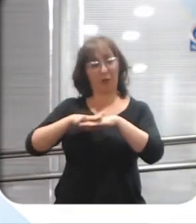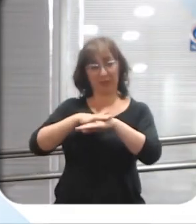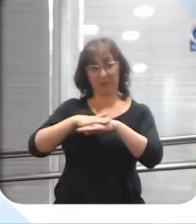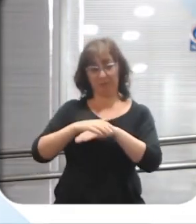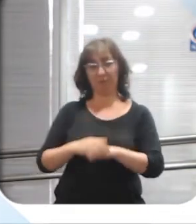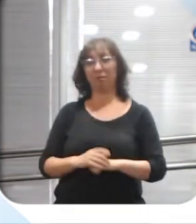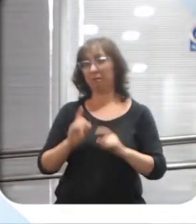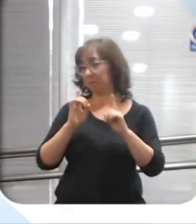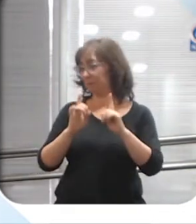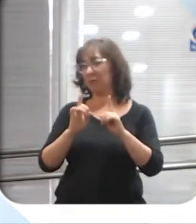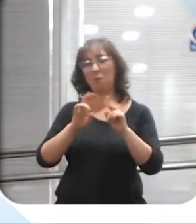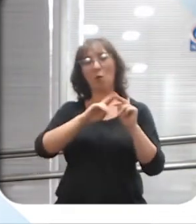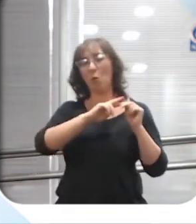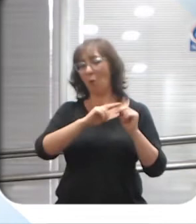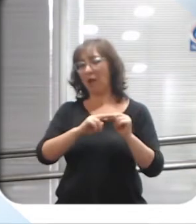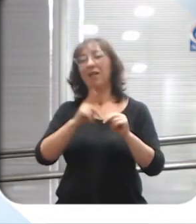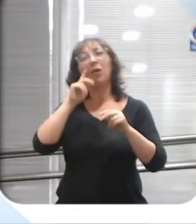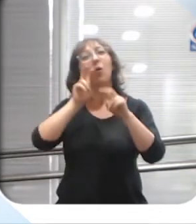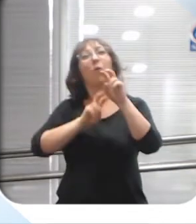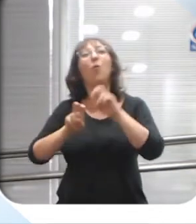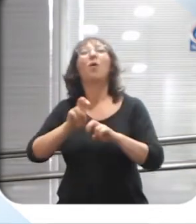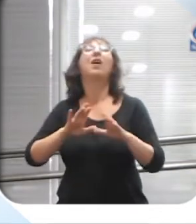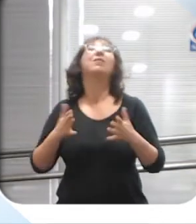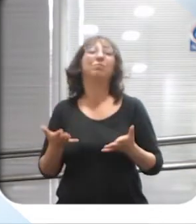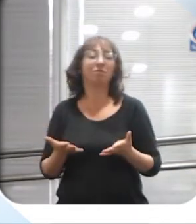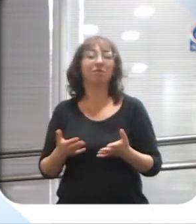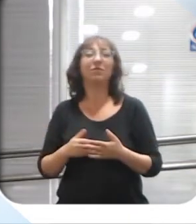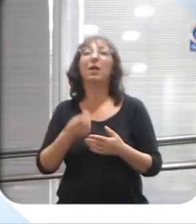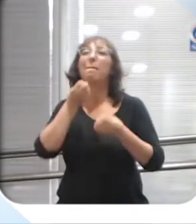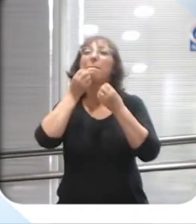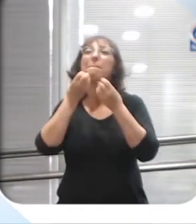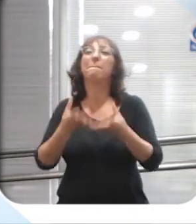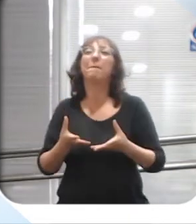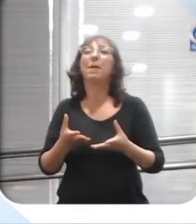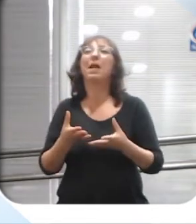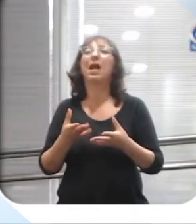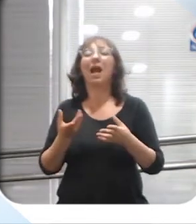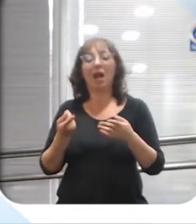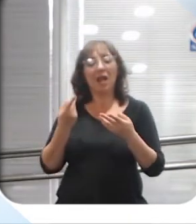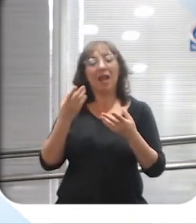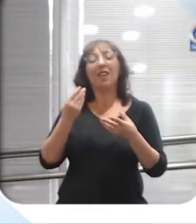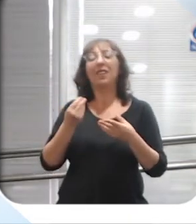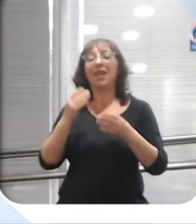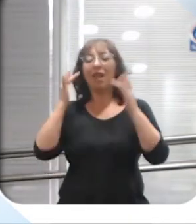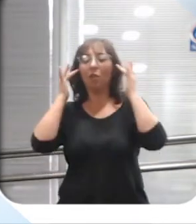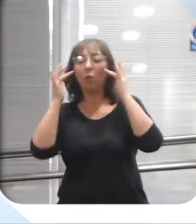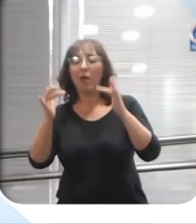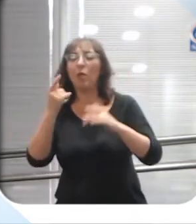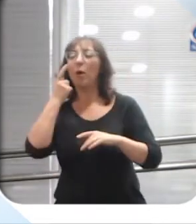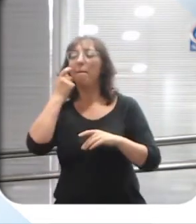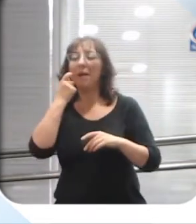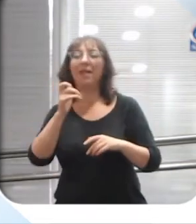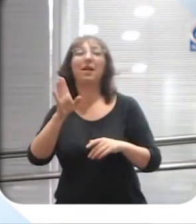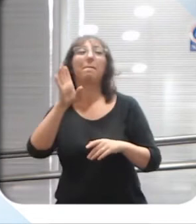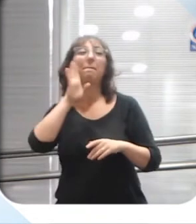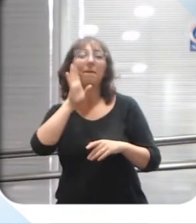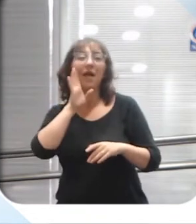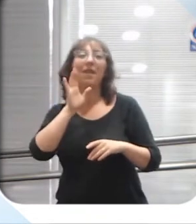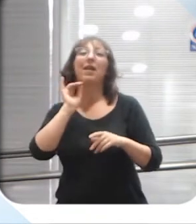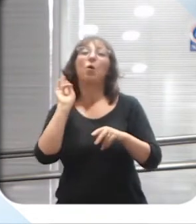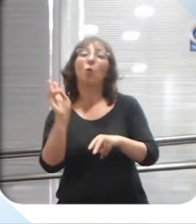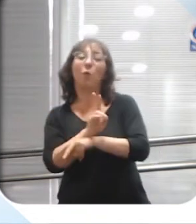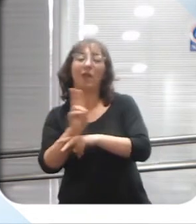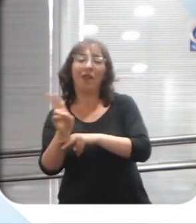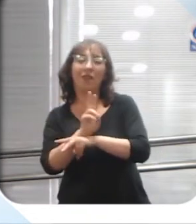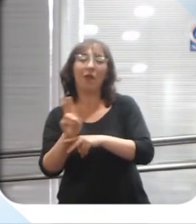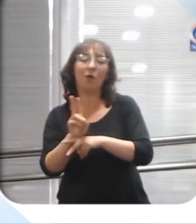mismos, que lo que buscaban era justamente esto, mejorar el involucramiento de educadores, padres, madres y o